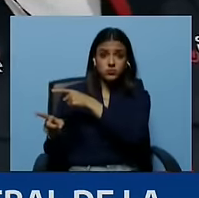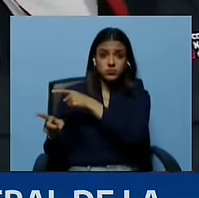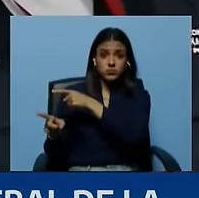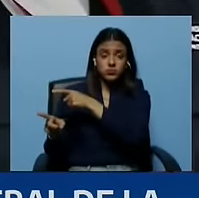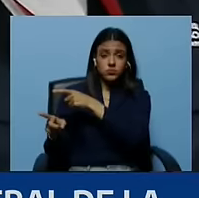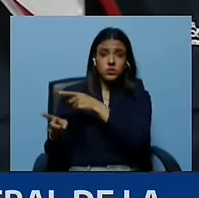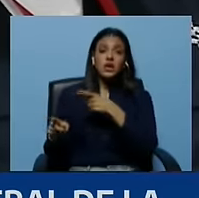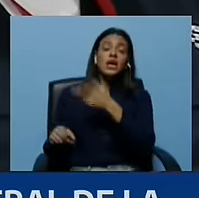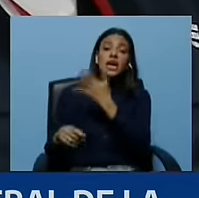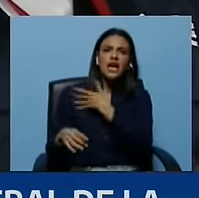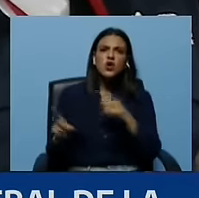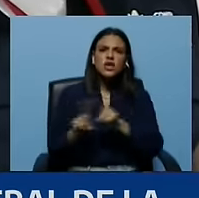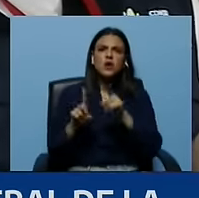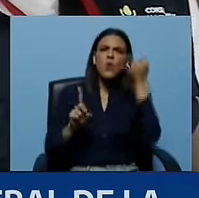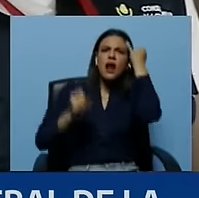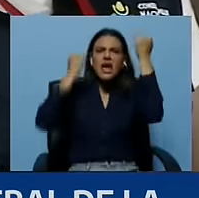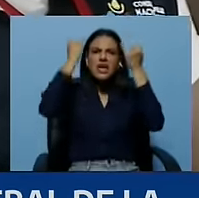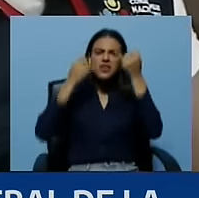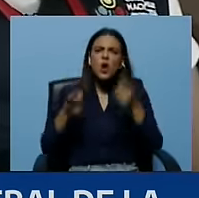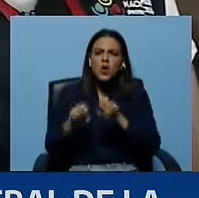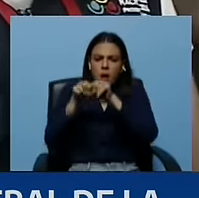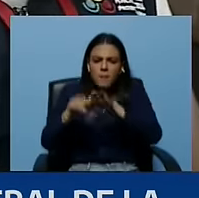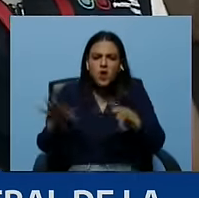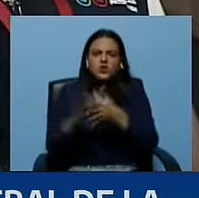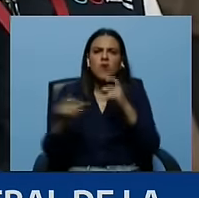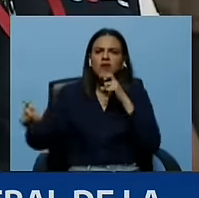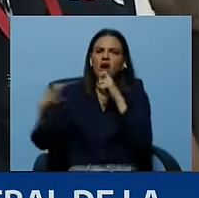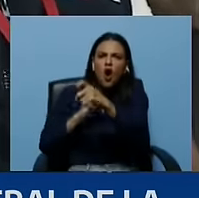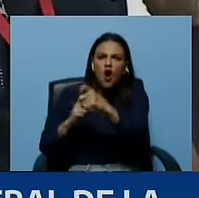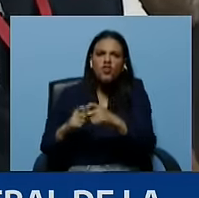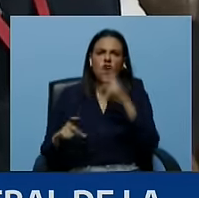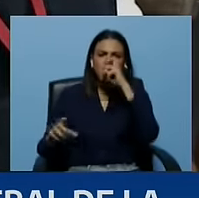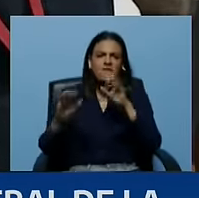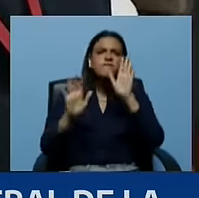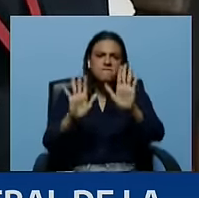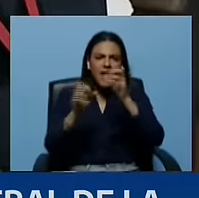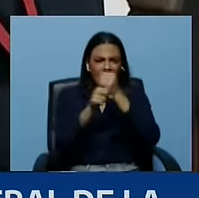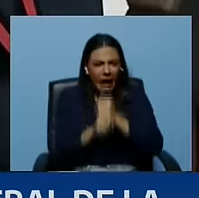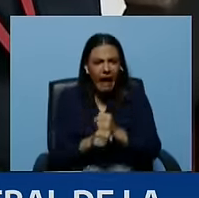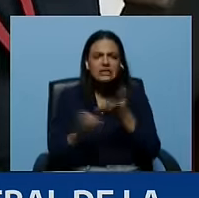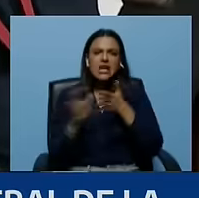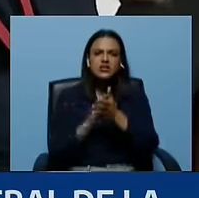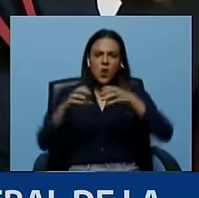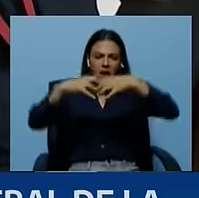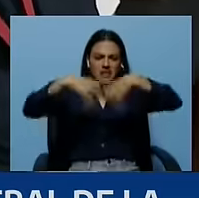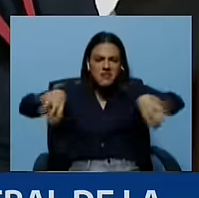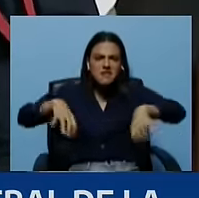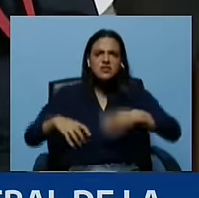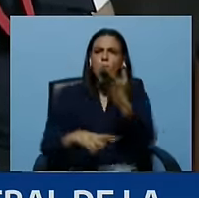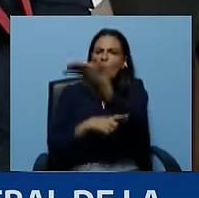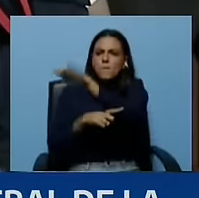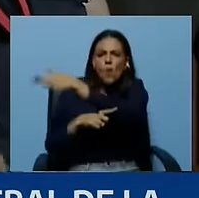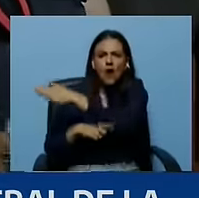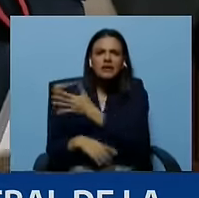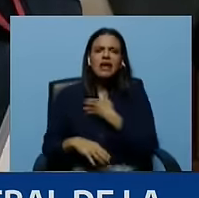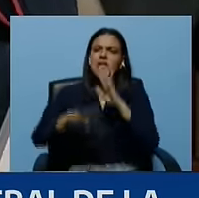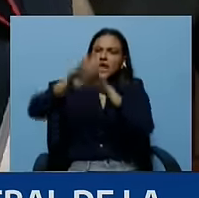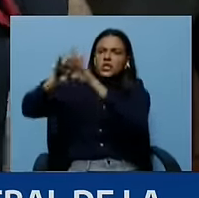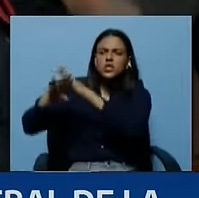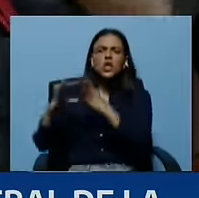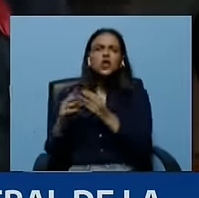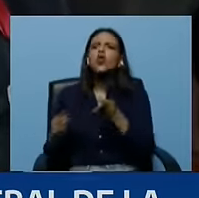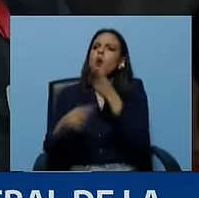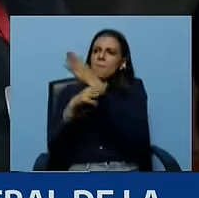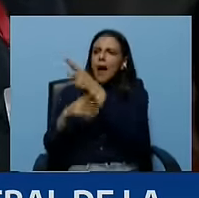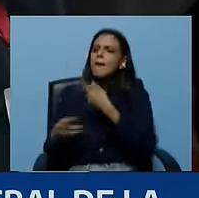que tiene su ideología en el odio, la venganza, la división, la muerte, que ahora llama a matar